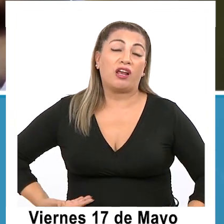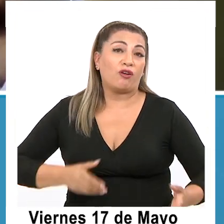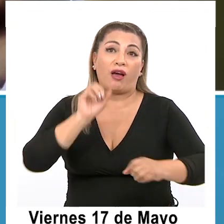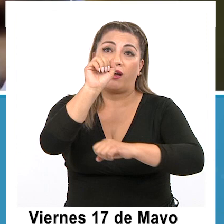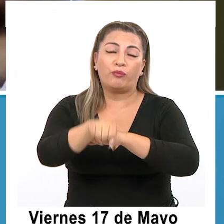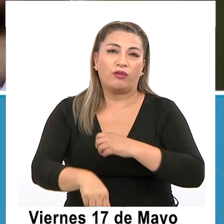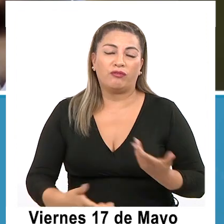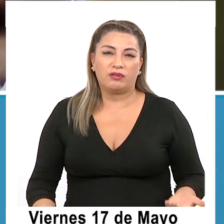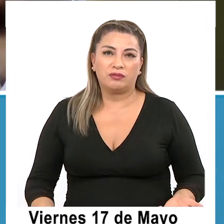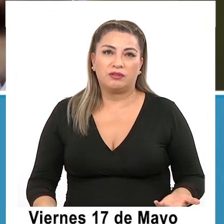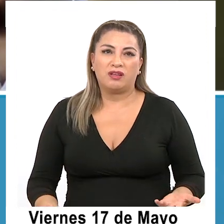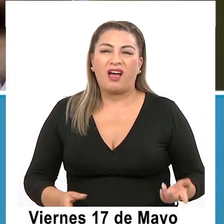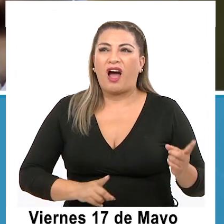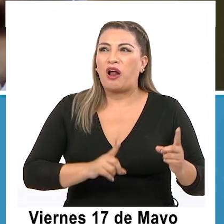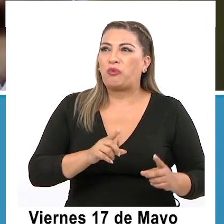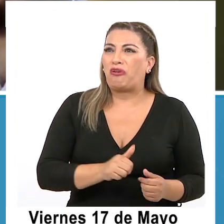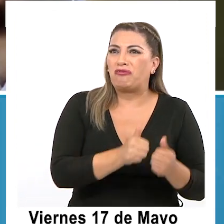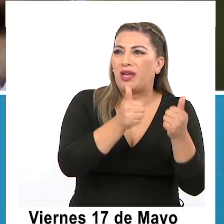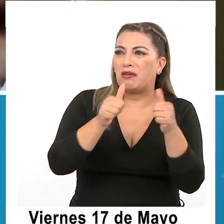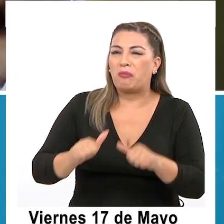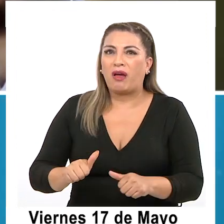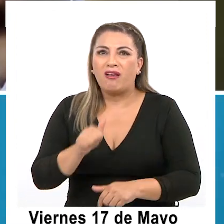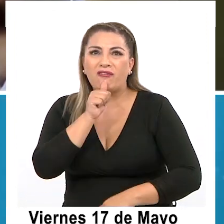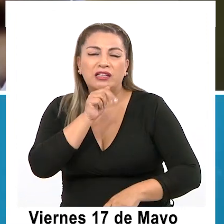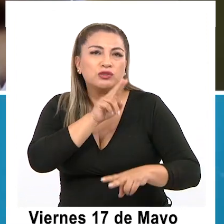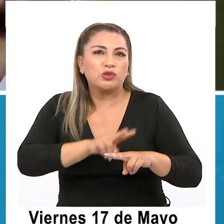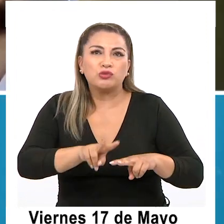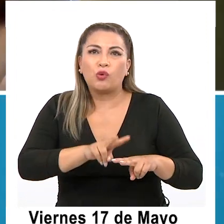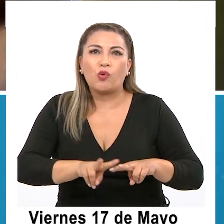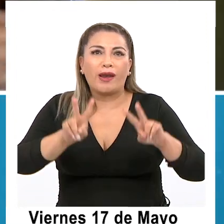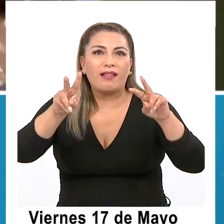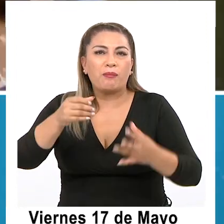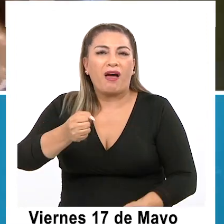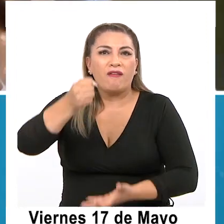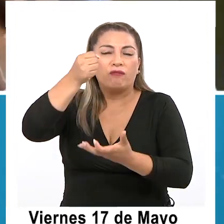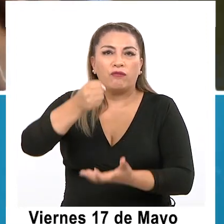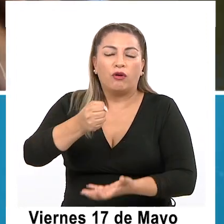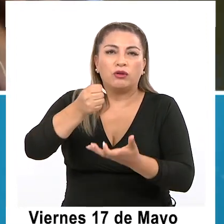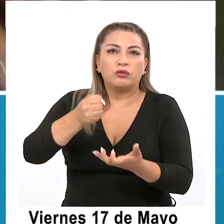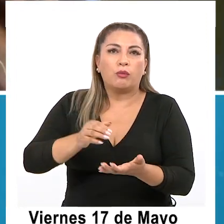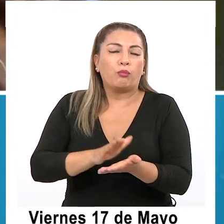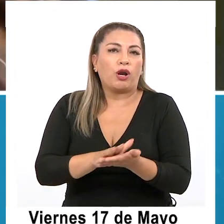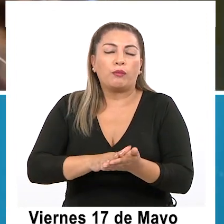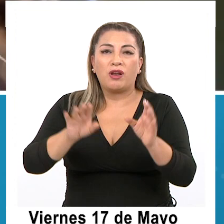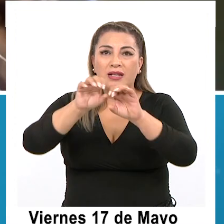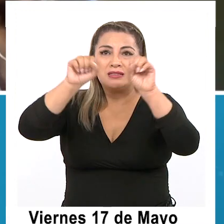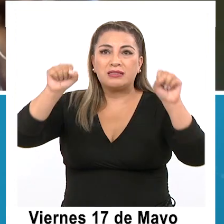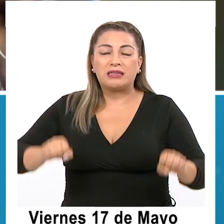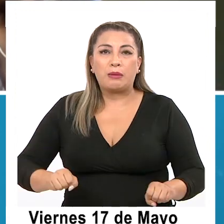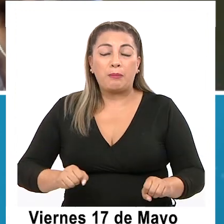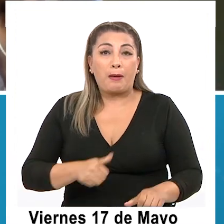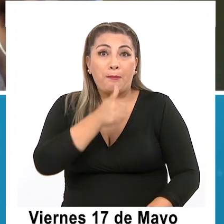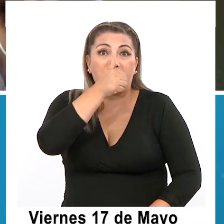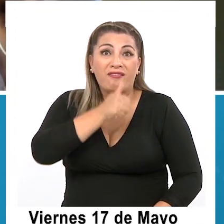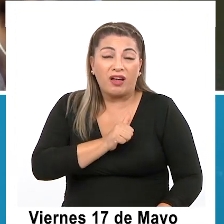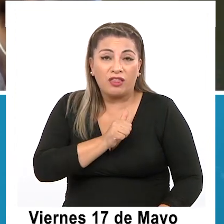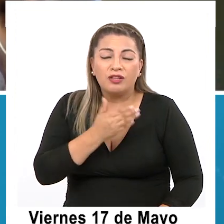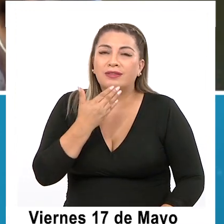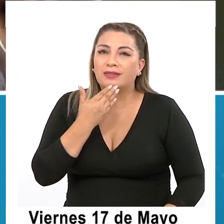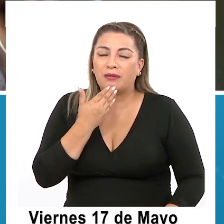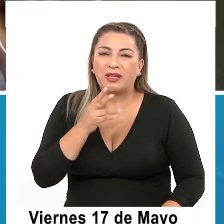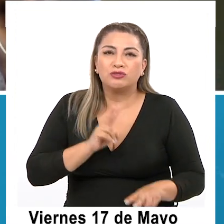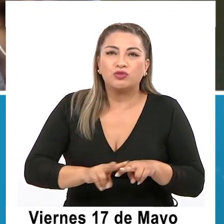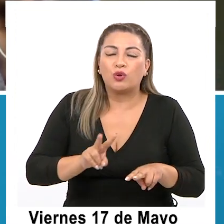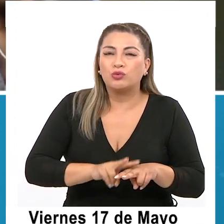tiene de dulce y de agraz, porque no se resuelve el problema de fondo, tanto del sistema de financiamiento privado como tampoco se